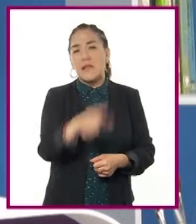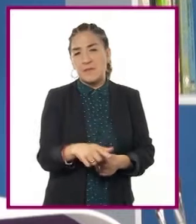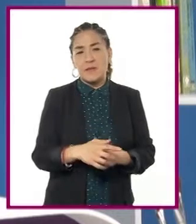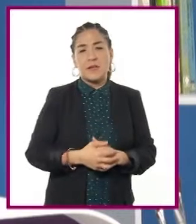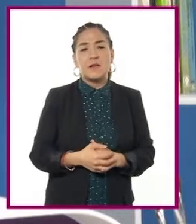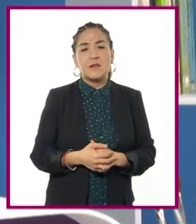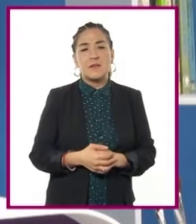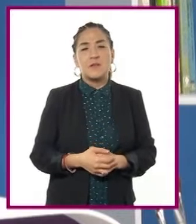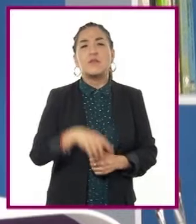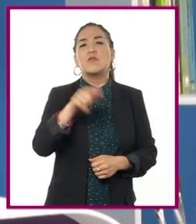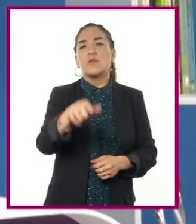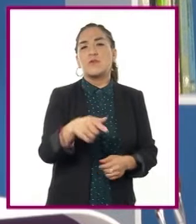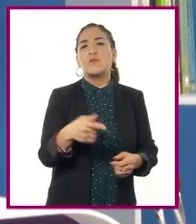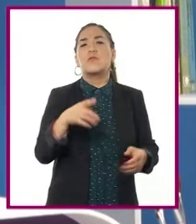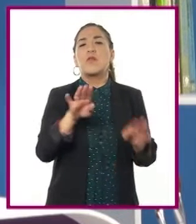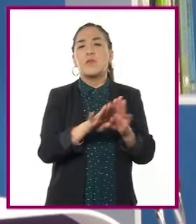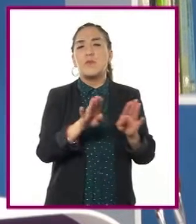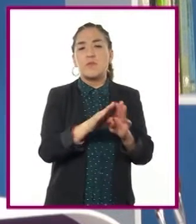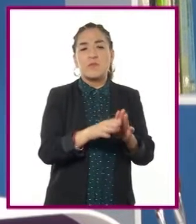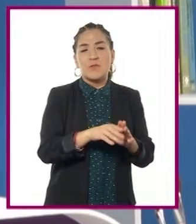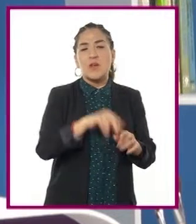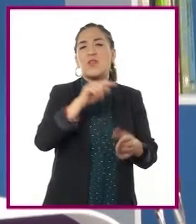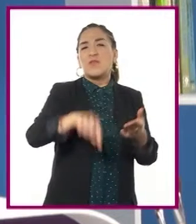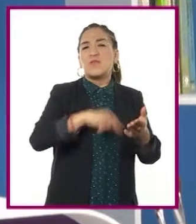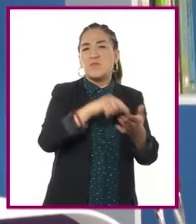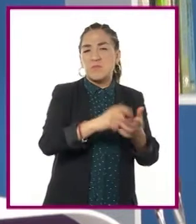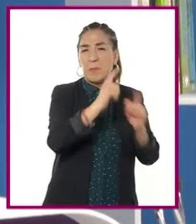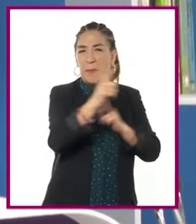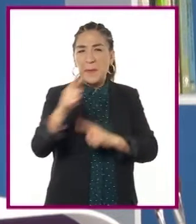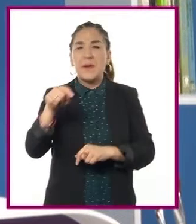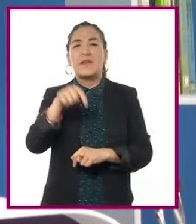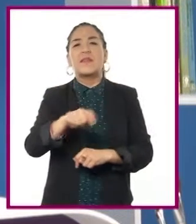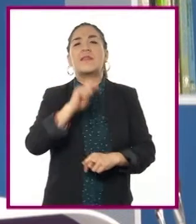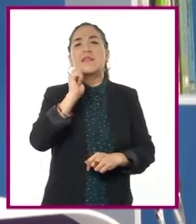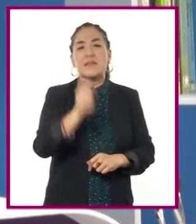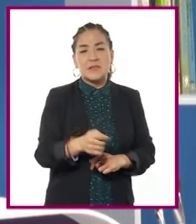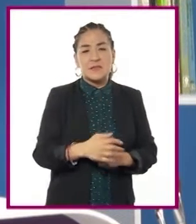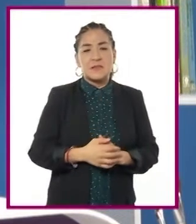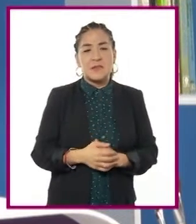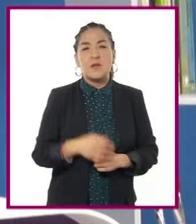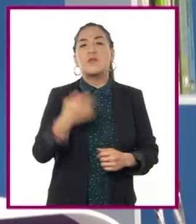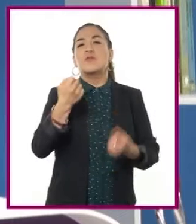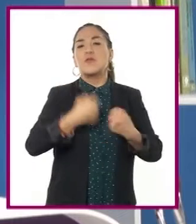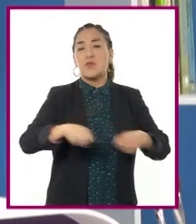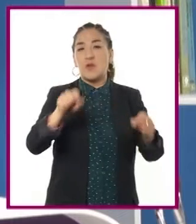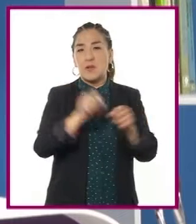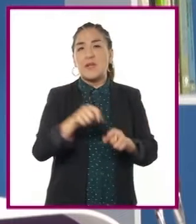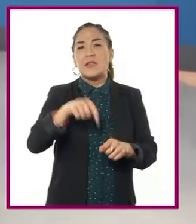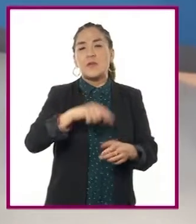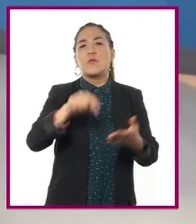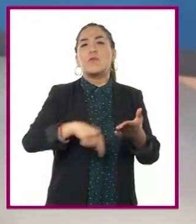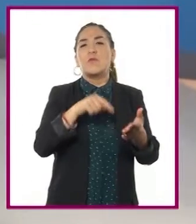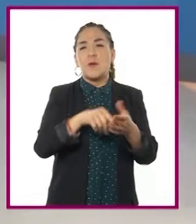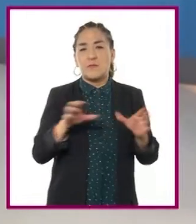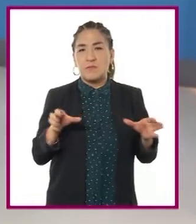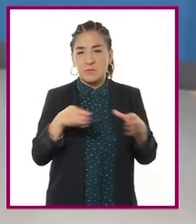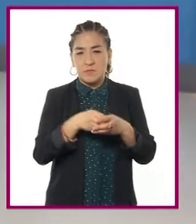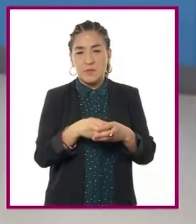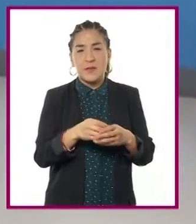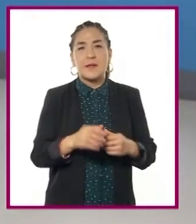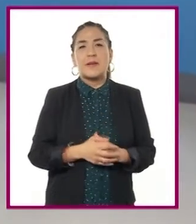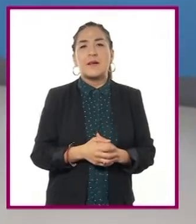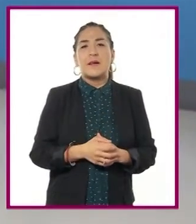especialmente del armamento nuclear, en condiciones de paridad con nuestros socios occidentales.